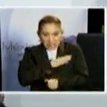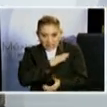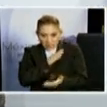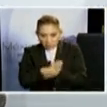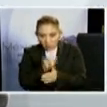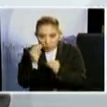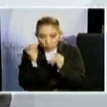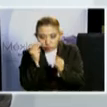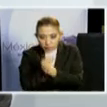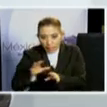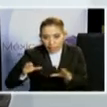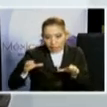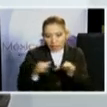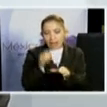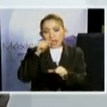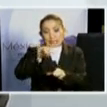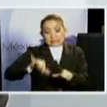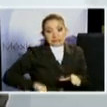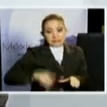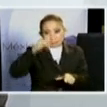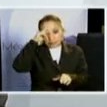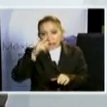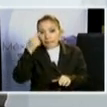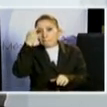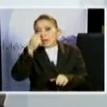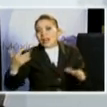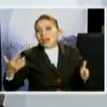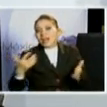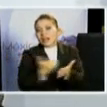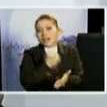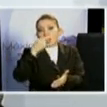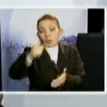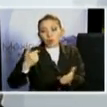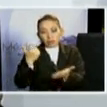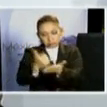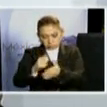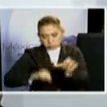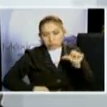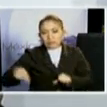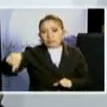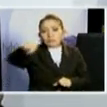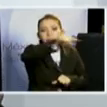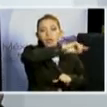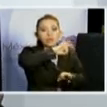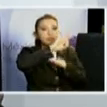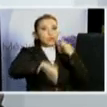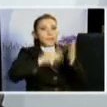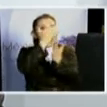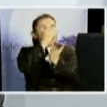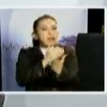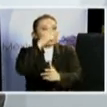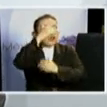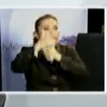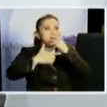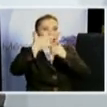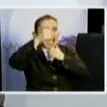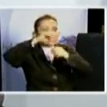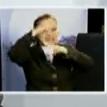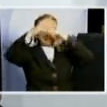global, está en el interés de México el lograr la acción colectiva para mitigar las emisiones de gases de efecto